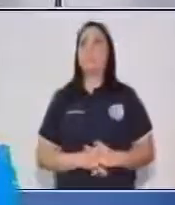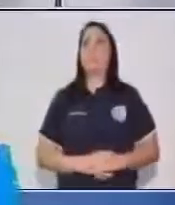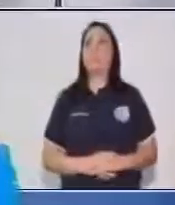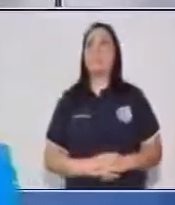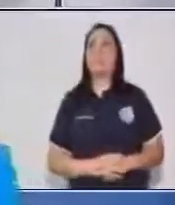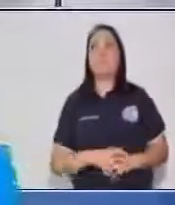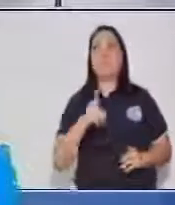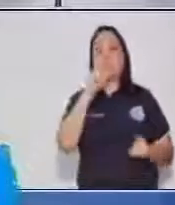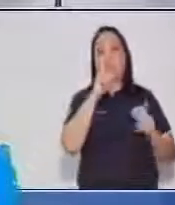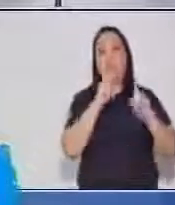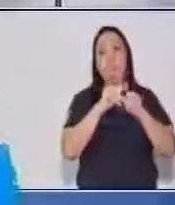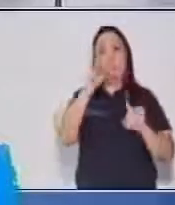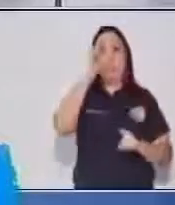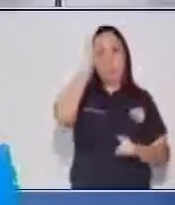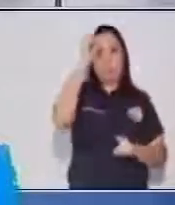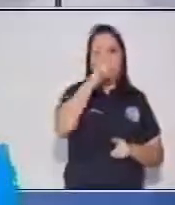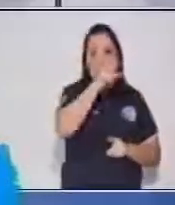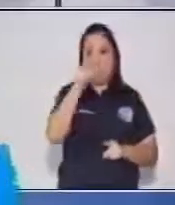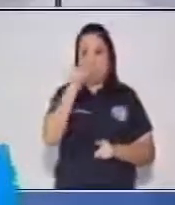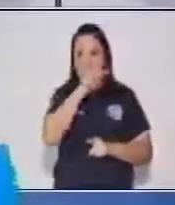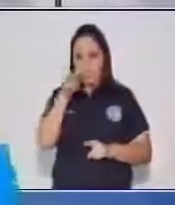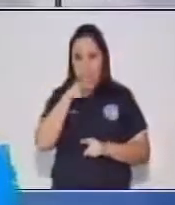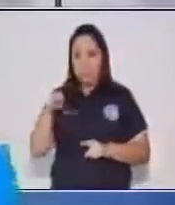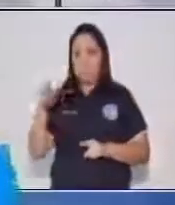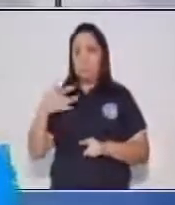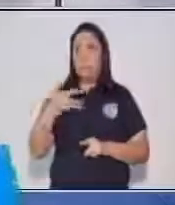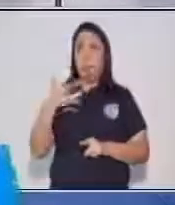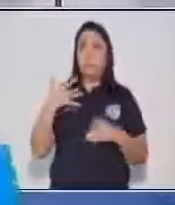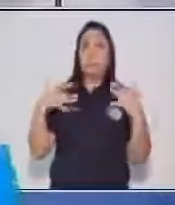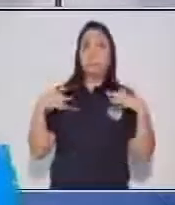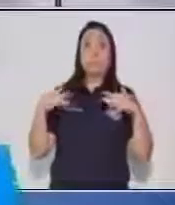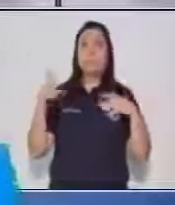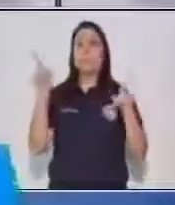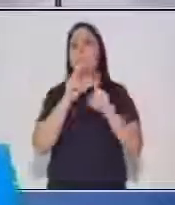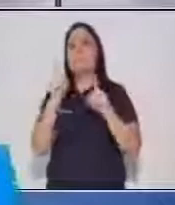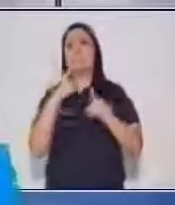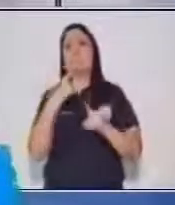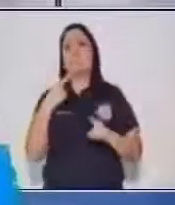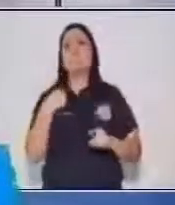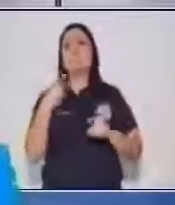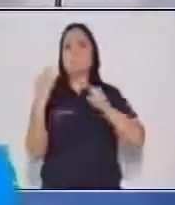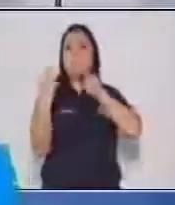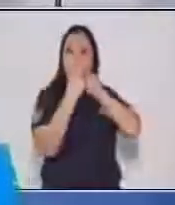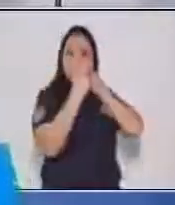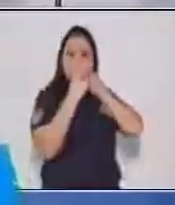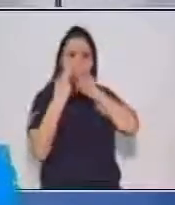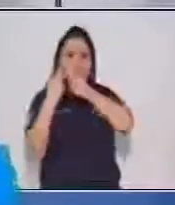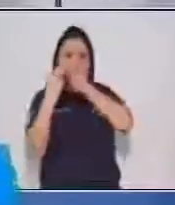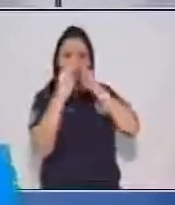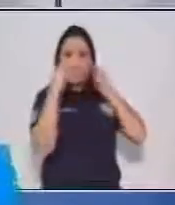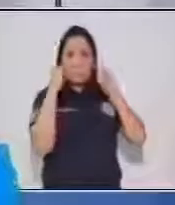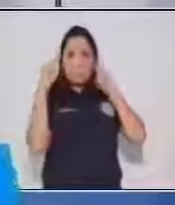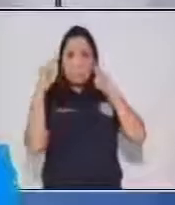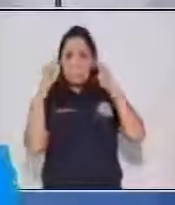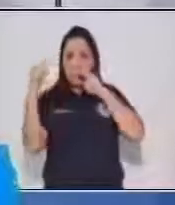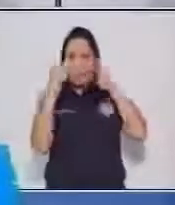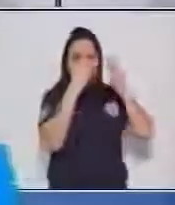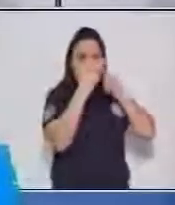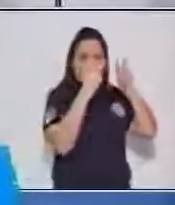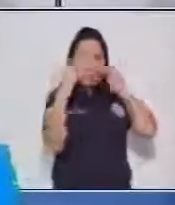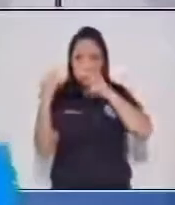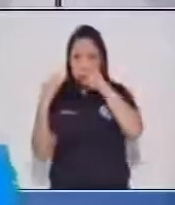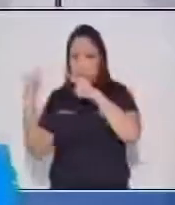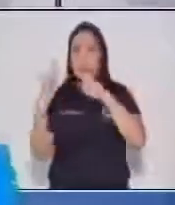Observar al público sin sentirte nervioso, porque debes de realizar ese contacto con las personas que te están viendo en ese momento.